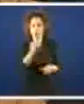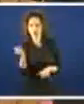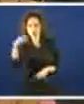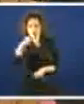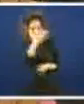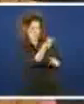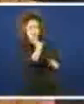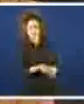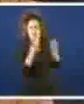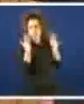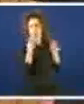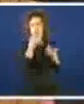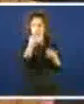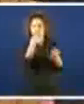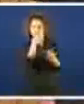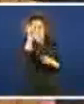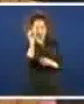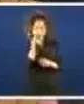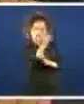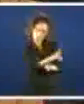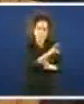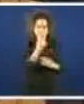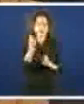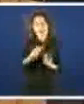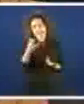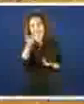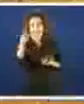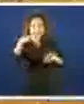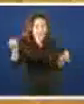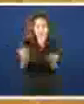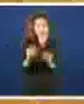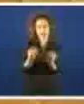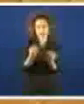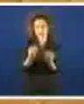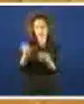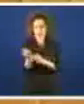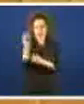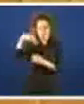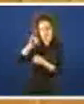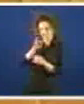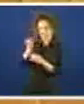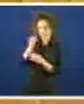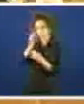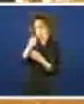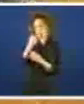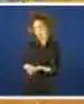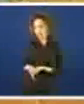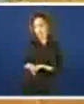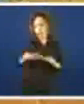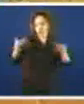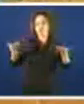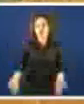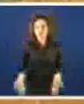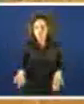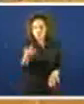profesor entón volve a repetir: non, la hiena, non, non, que non comprendo. Lo que non comprendo é como se come mierda e jode unha vez al año, de que carallo se